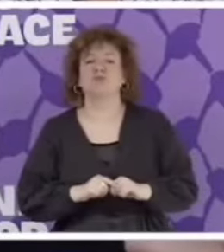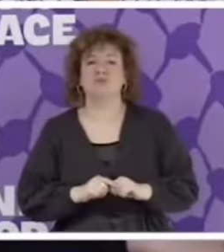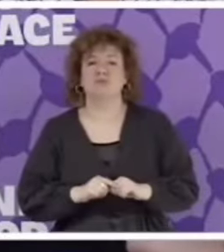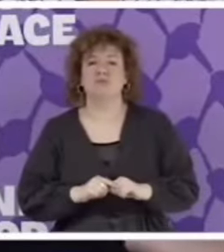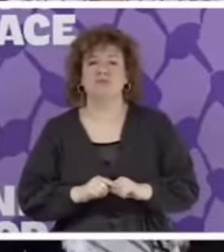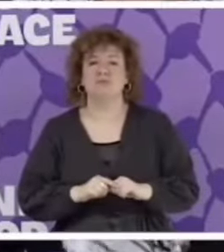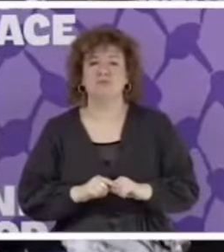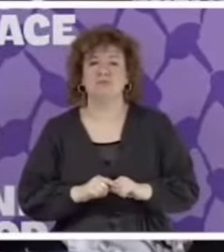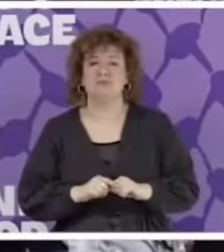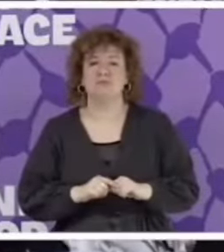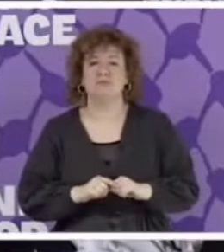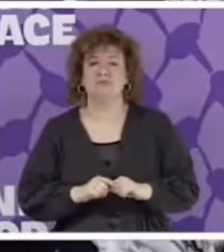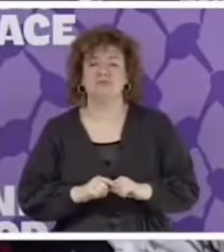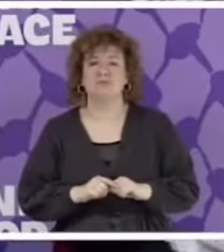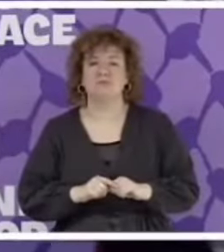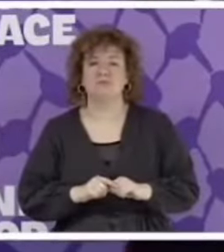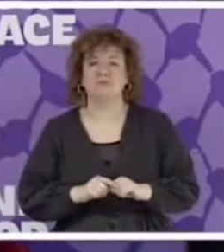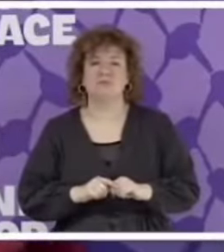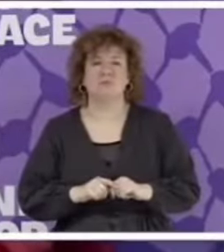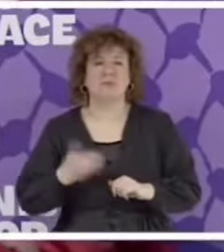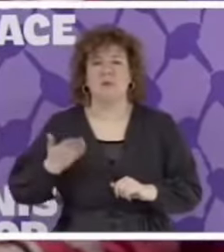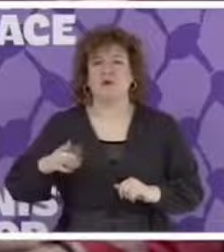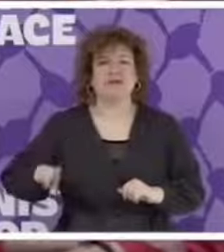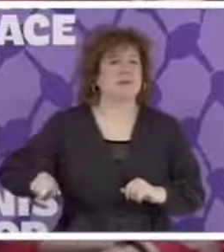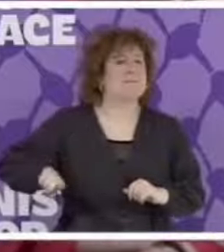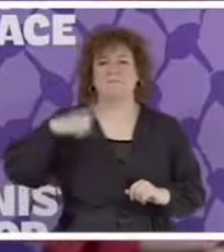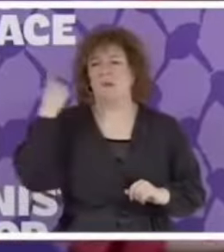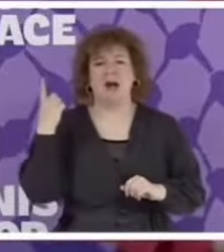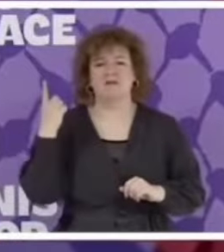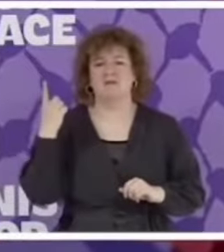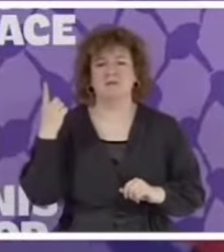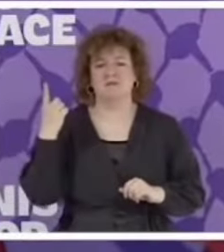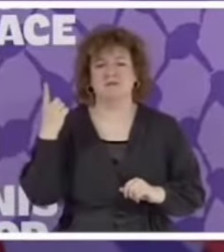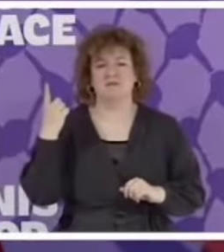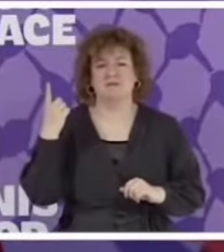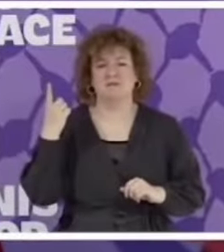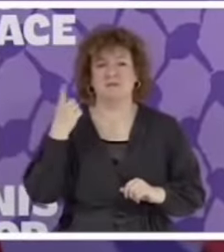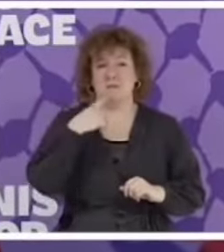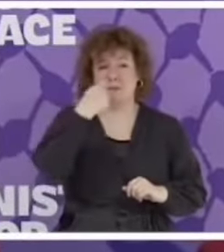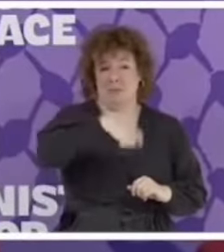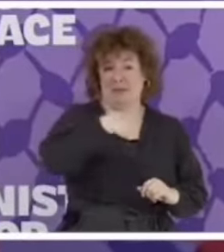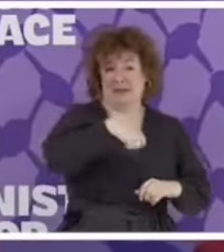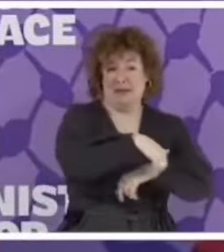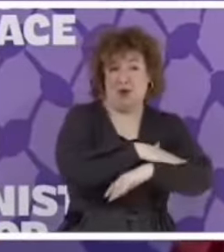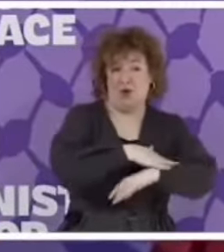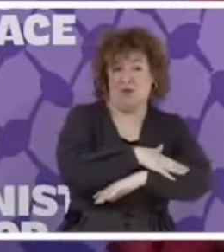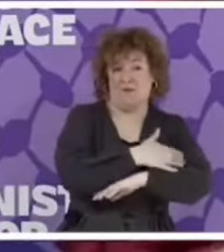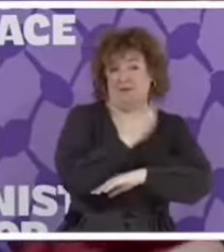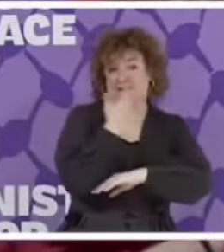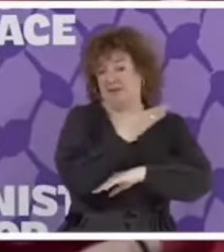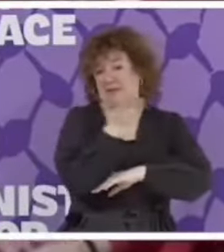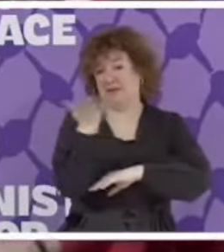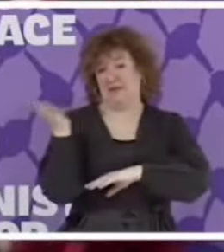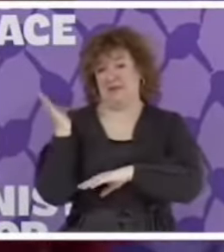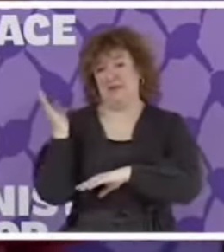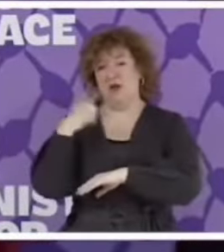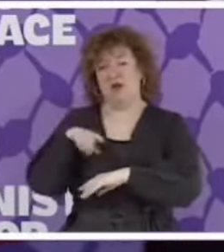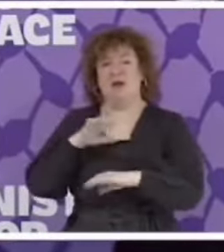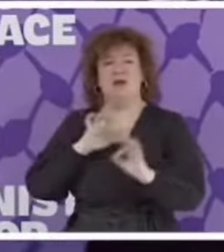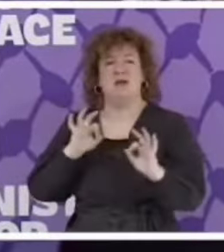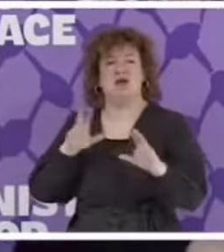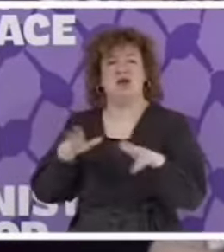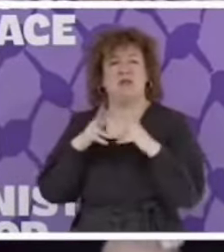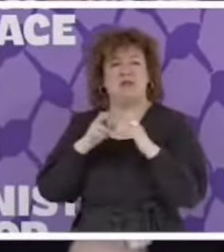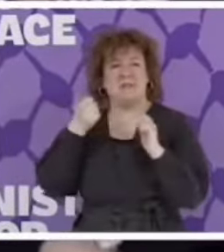Y en ese momento, lo más importante que necesitaba, desde el presidente del Gobierno hasta los sectores más reaccionarios